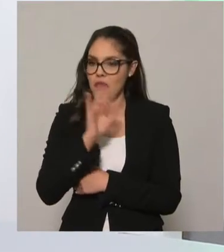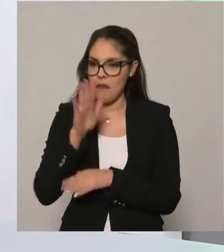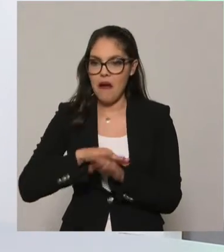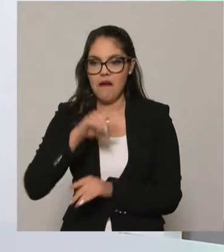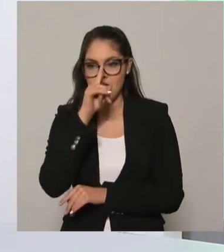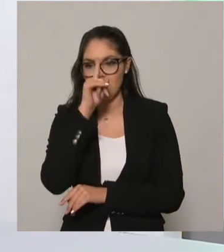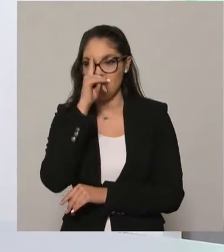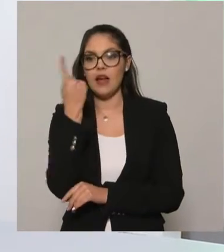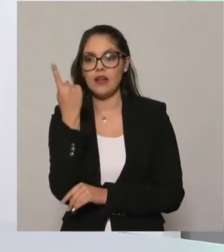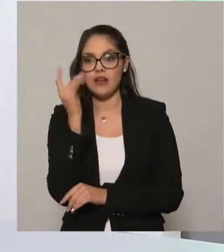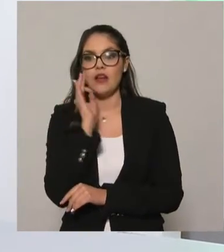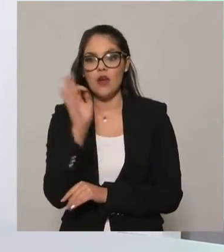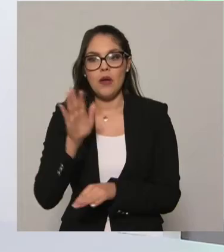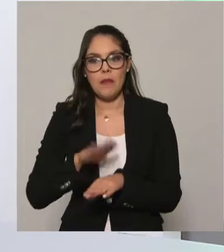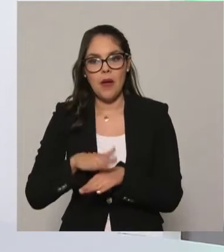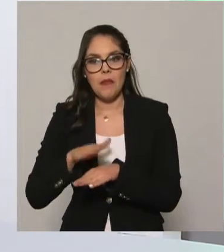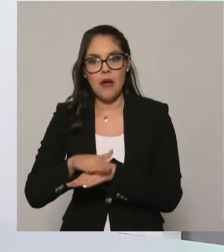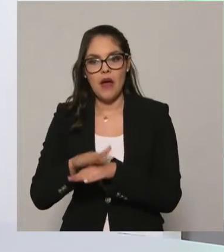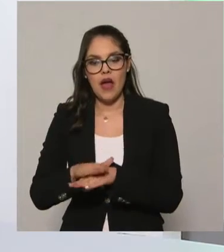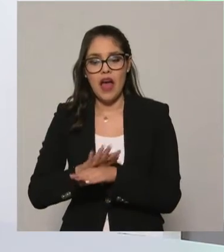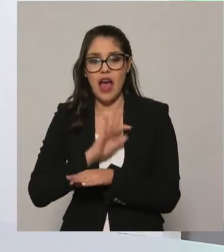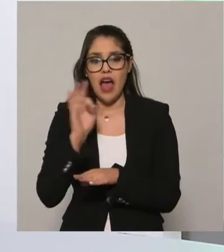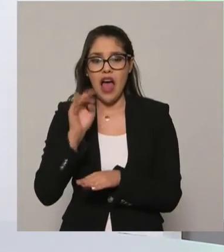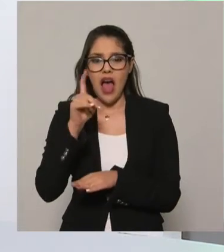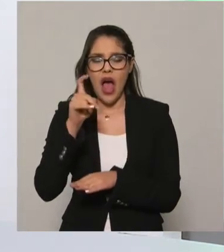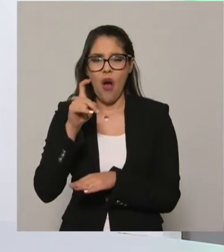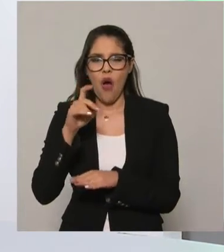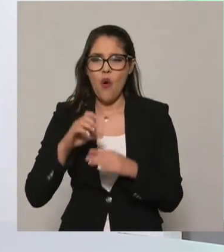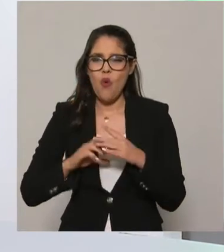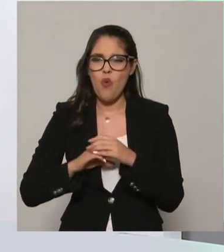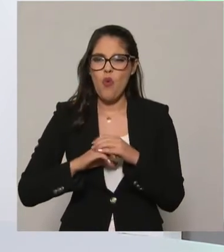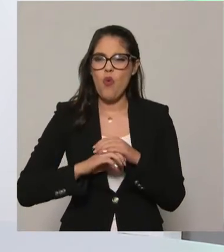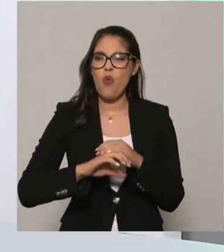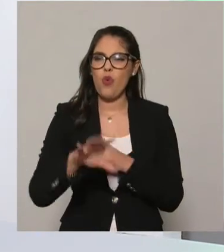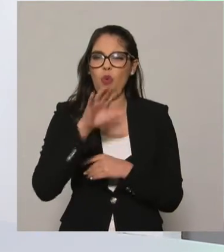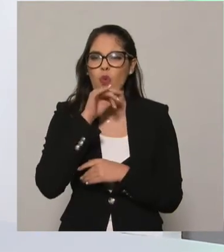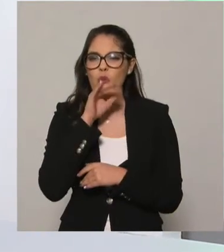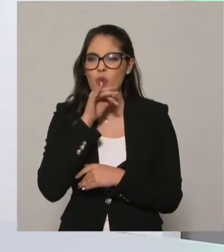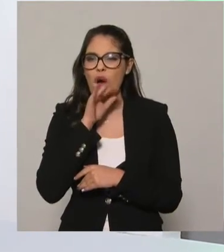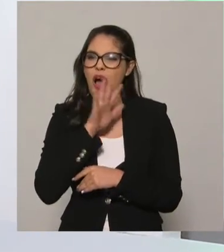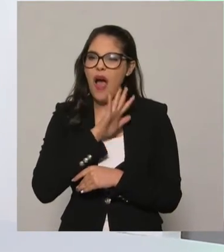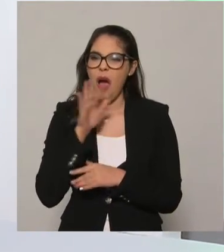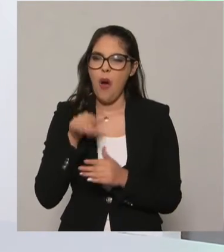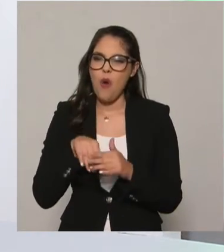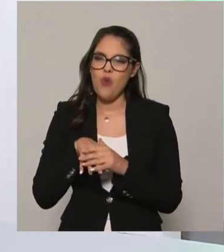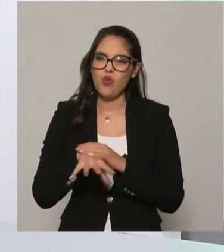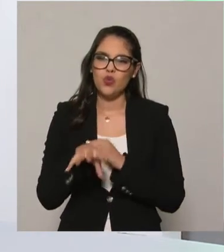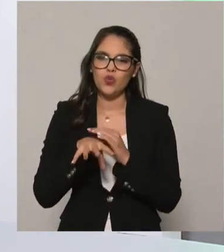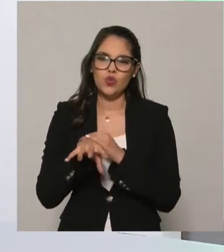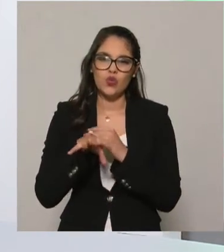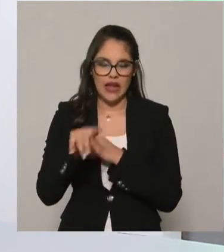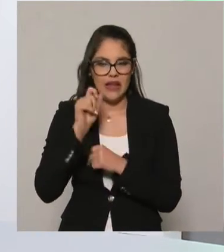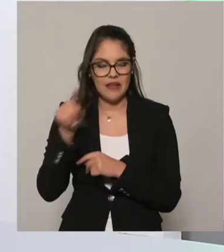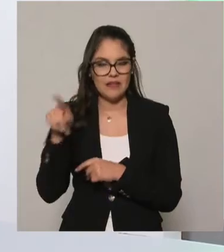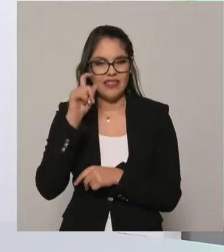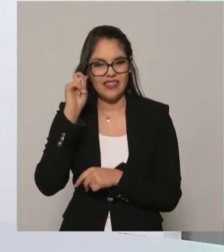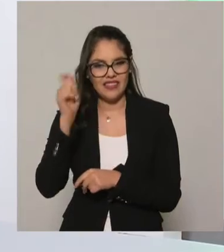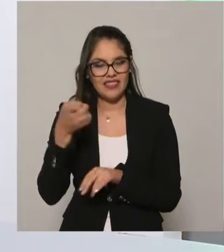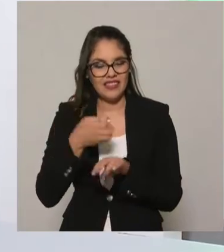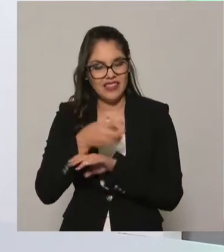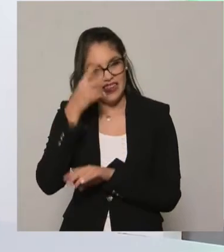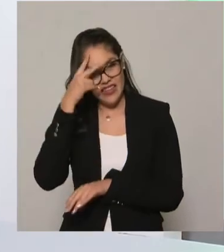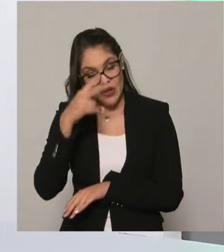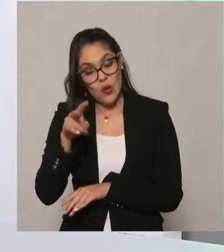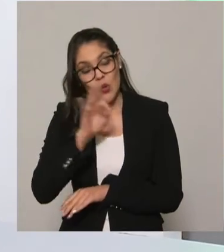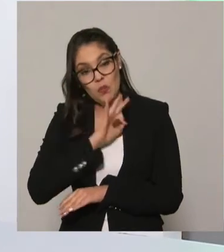sobre todo la capacidad de desalojo de aguas negras que se generan en la zona del Valle de México, y pues de